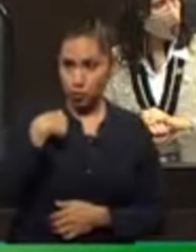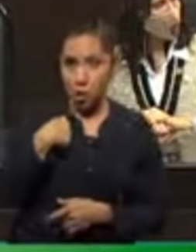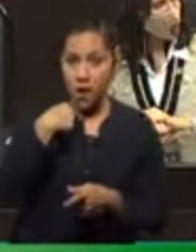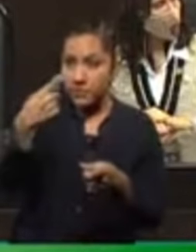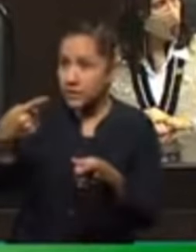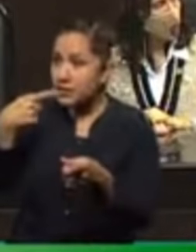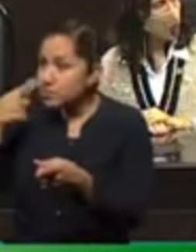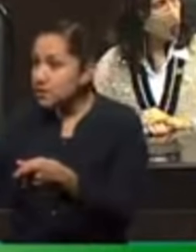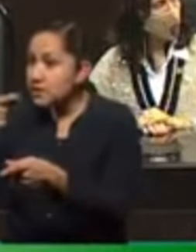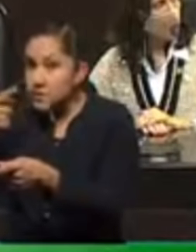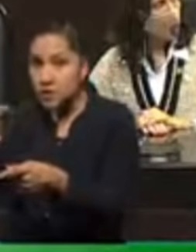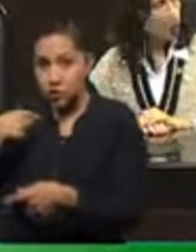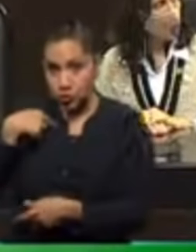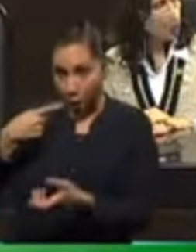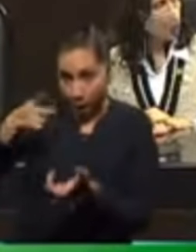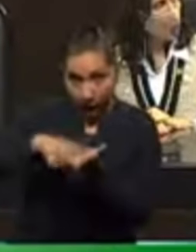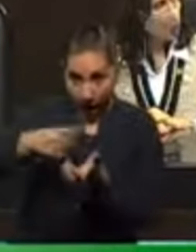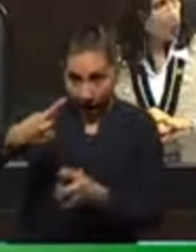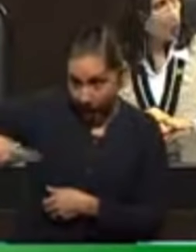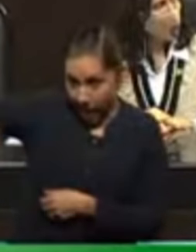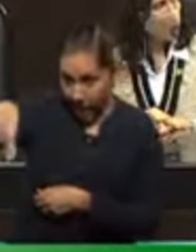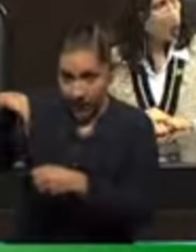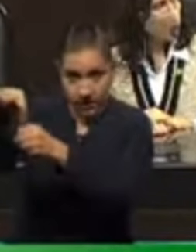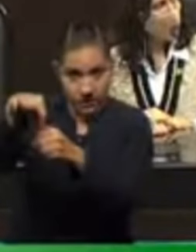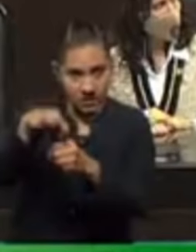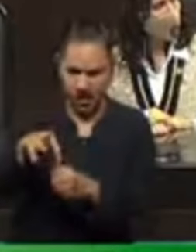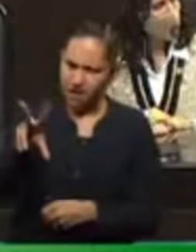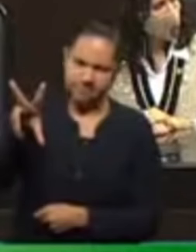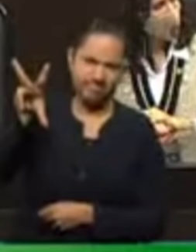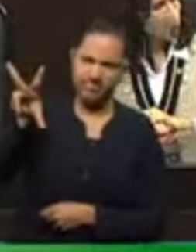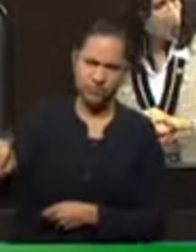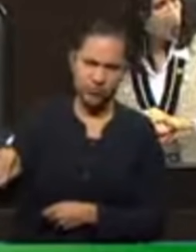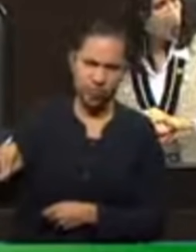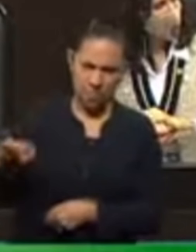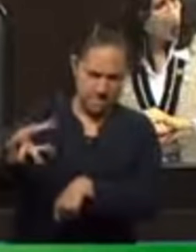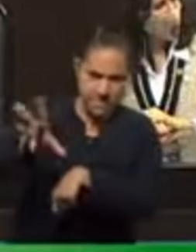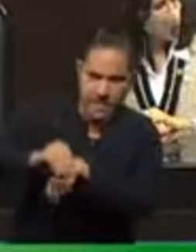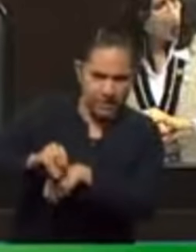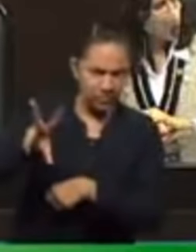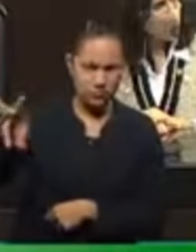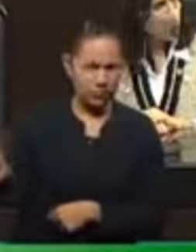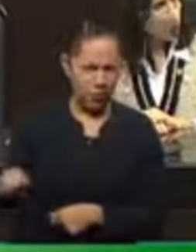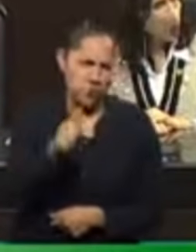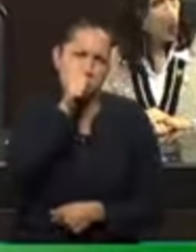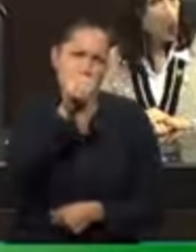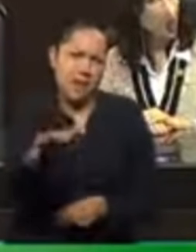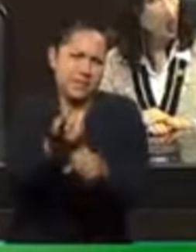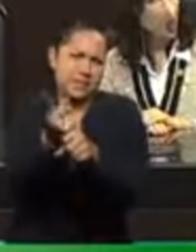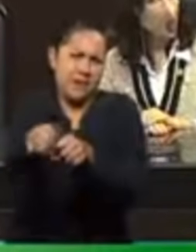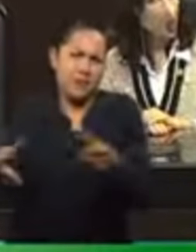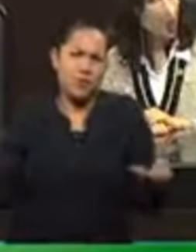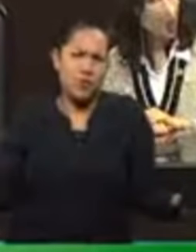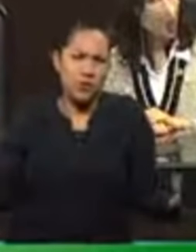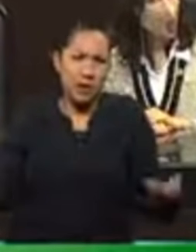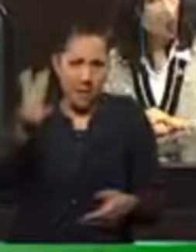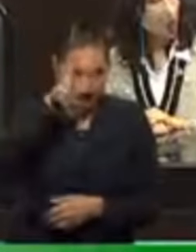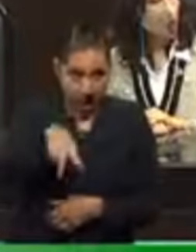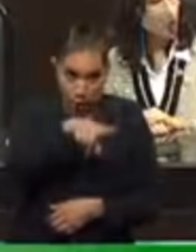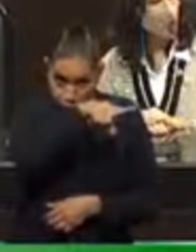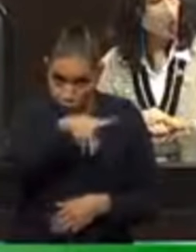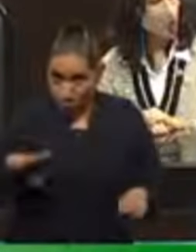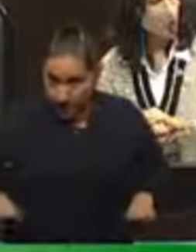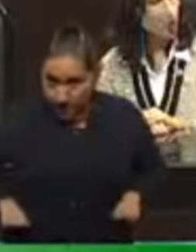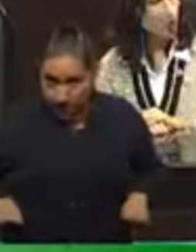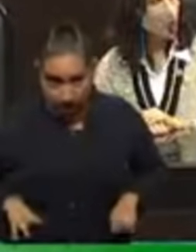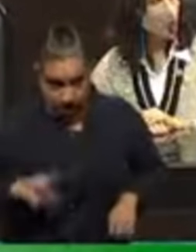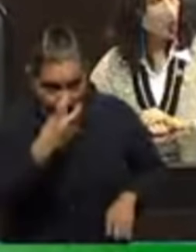no permitir tus elecciones. No mames, cabrón. Cuando te estoy diciendo esto, no sé si sea cierto que hable así, cabrón, pero no